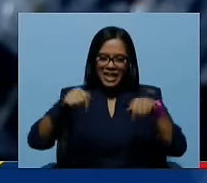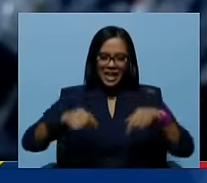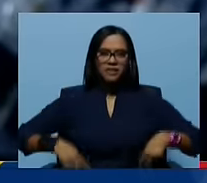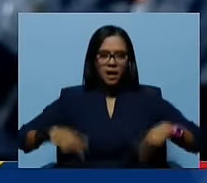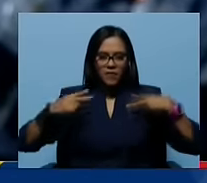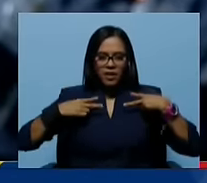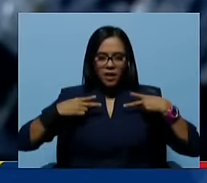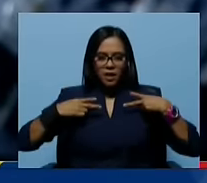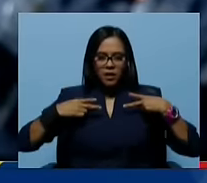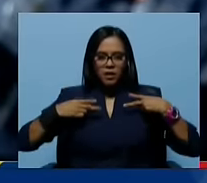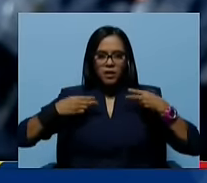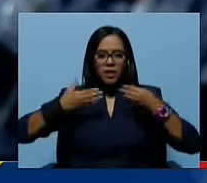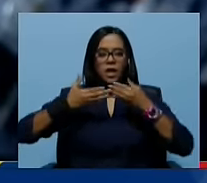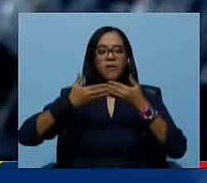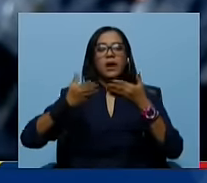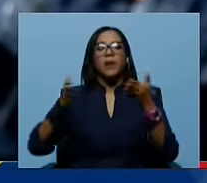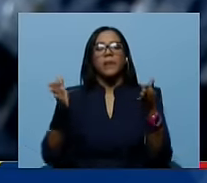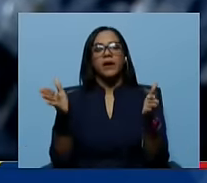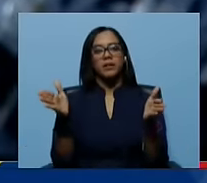las puertas